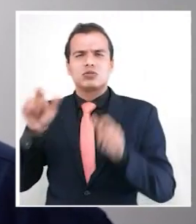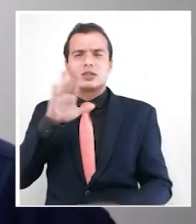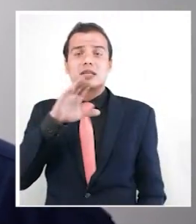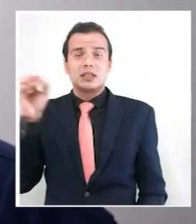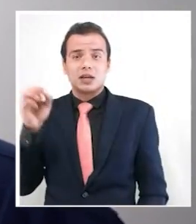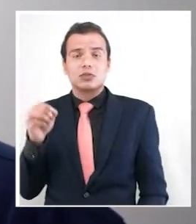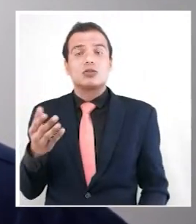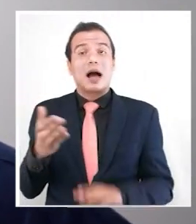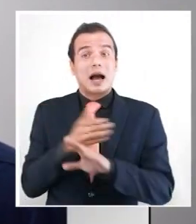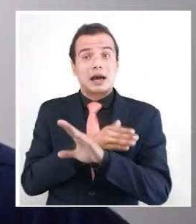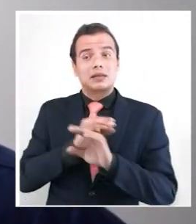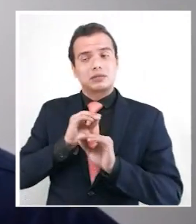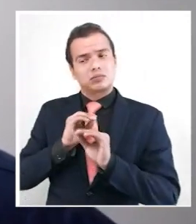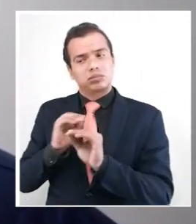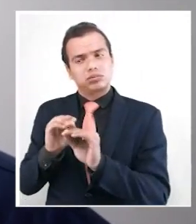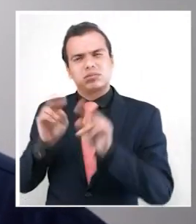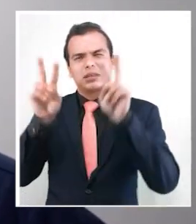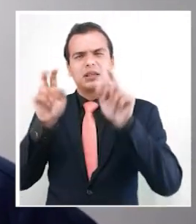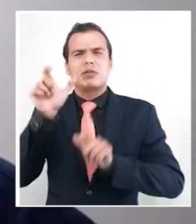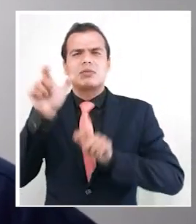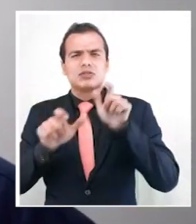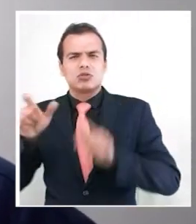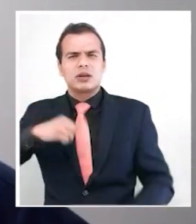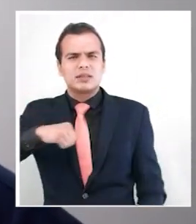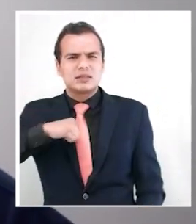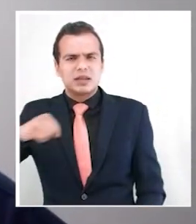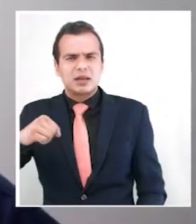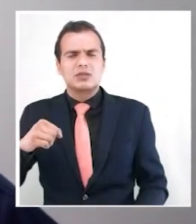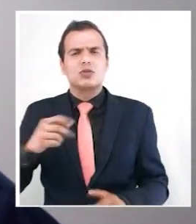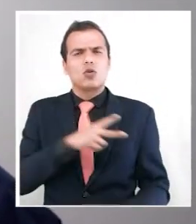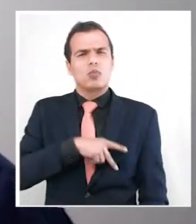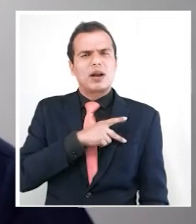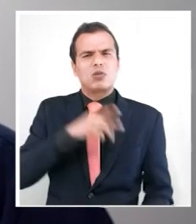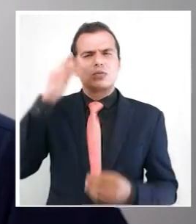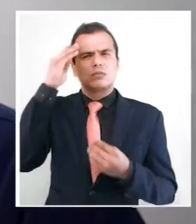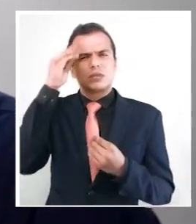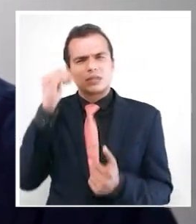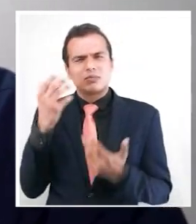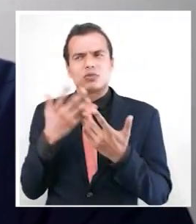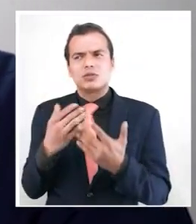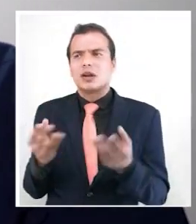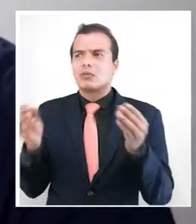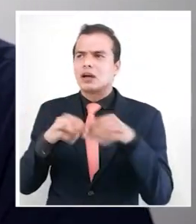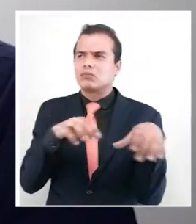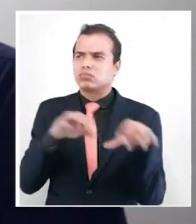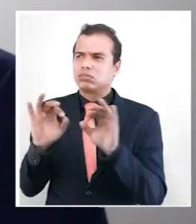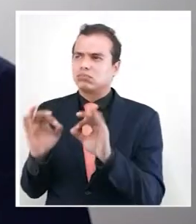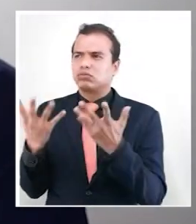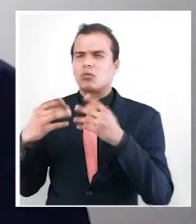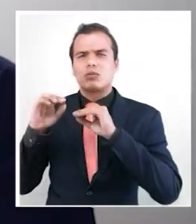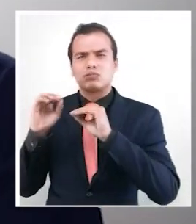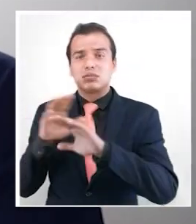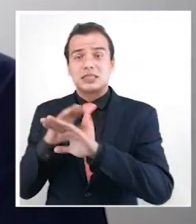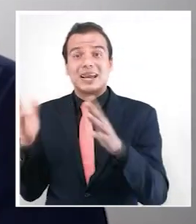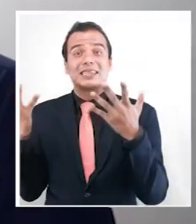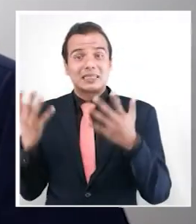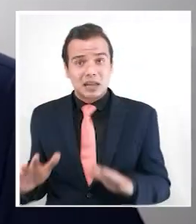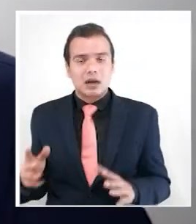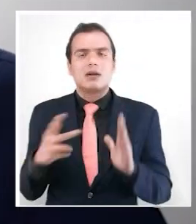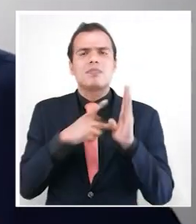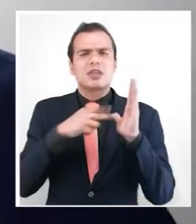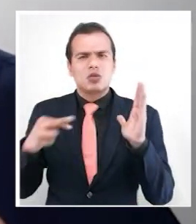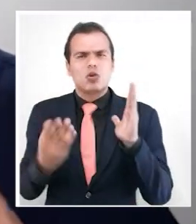formados en derechos humanos, ética y valores, y sobre todo uso medido de la fuerza. Entregaremos a la policía 50 camionetas